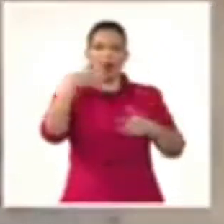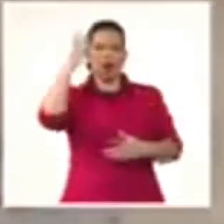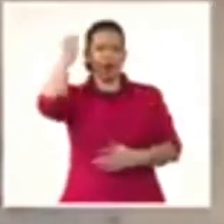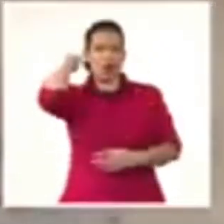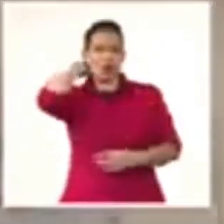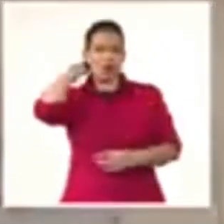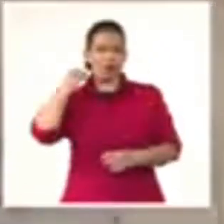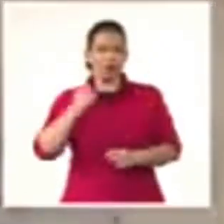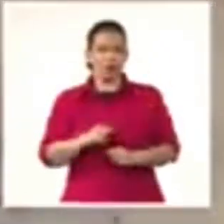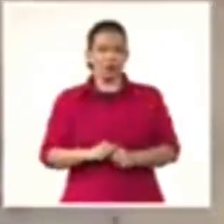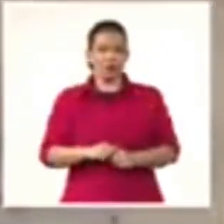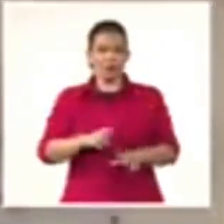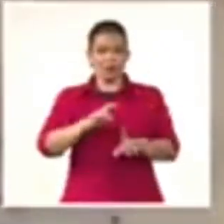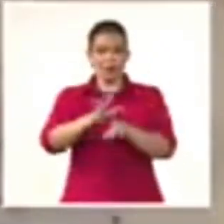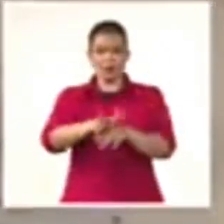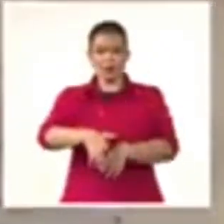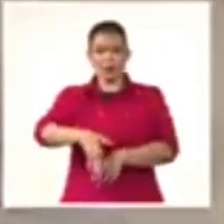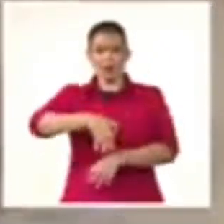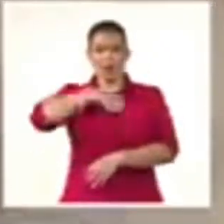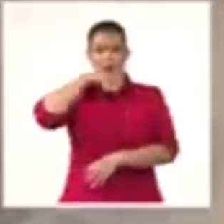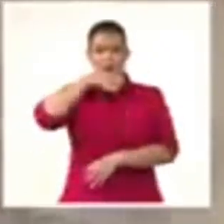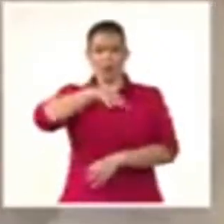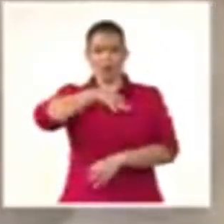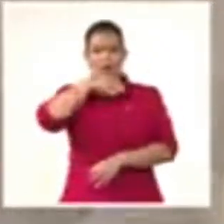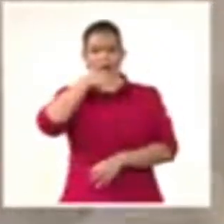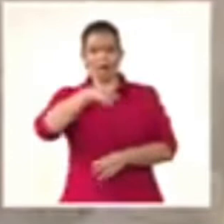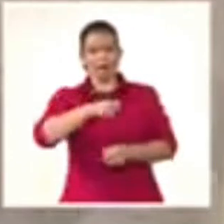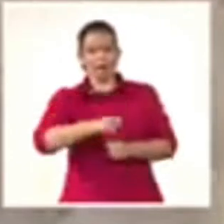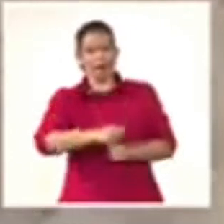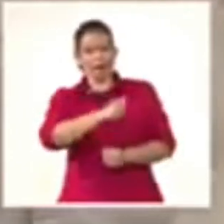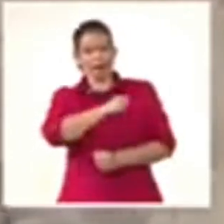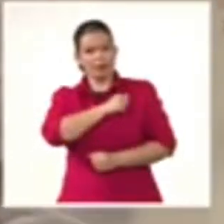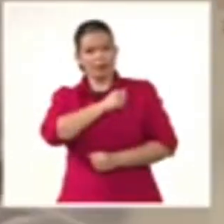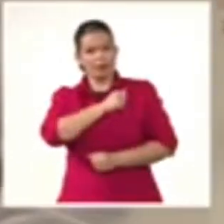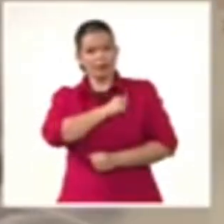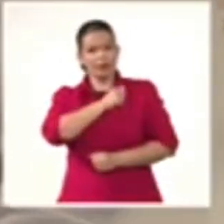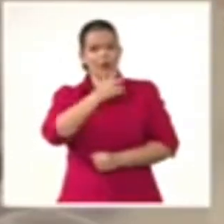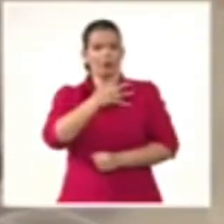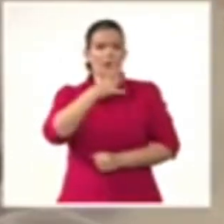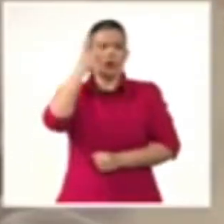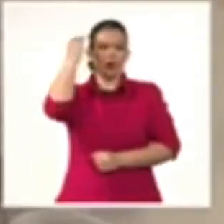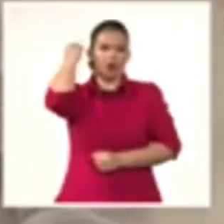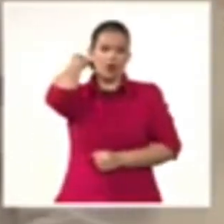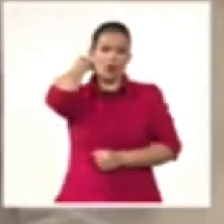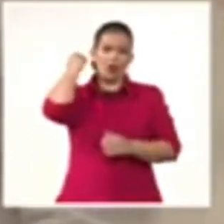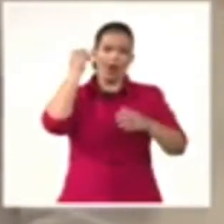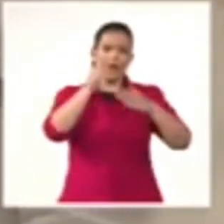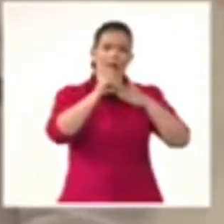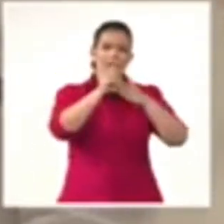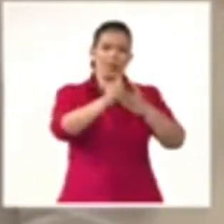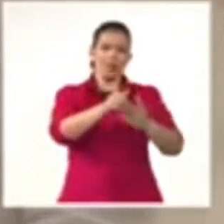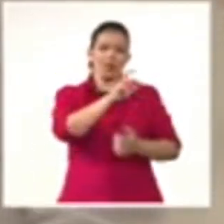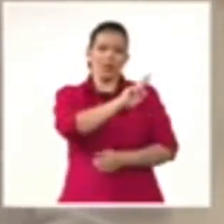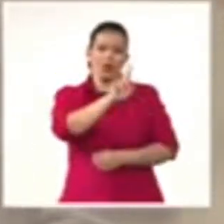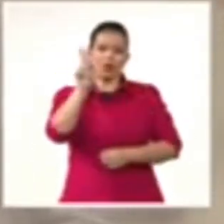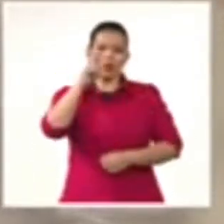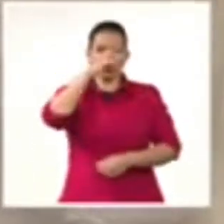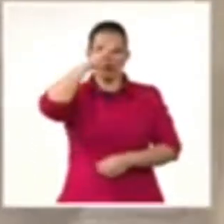de ejército Raúl Castro Ruz, líder de la Revolución Cubana. Moncadistas